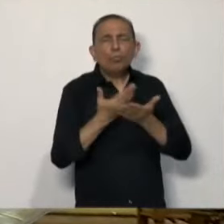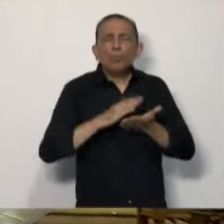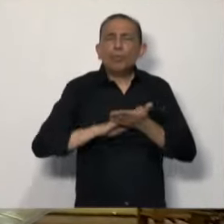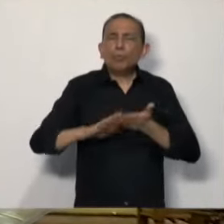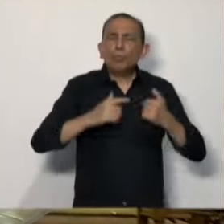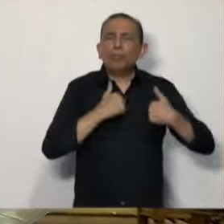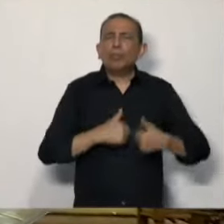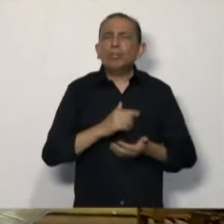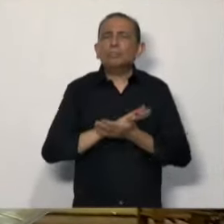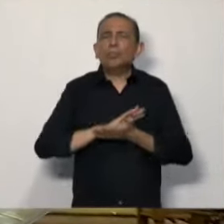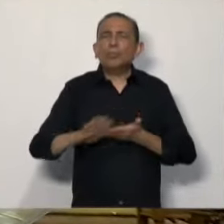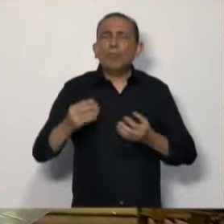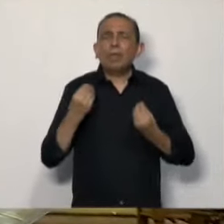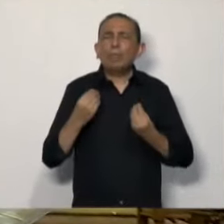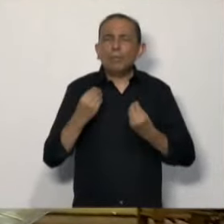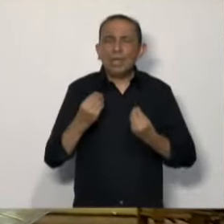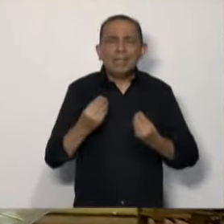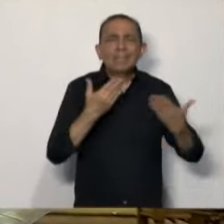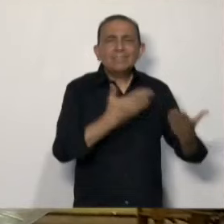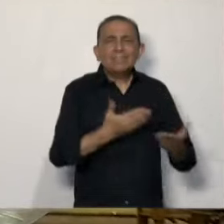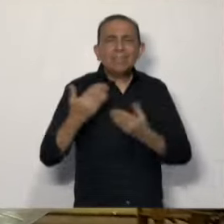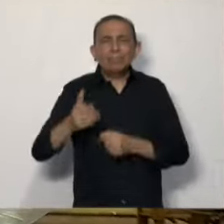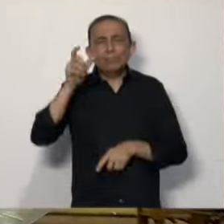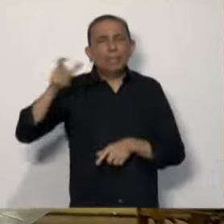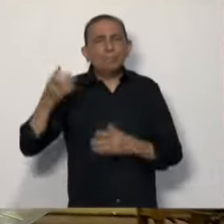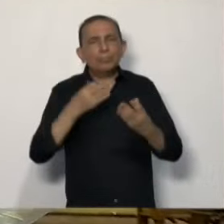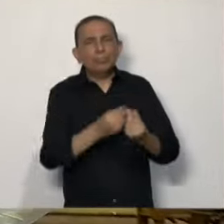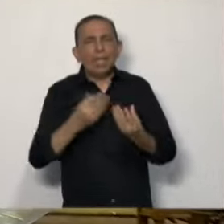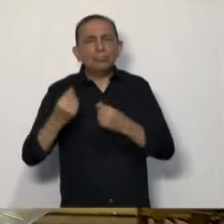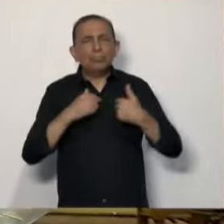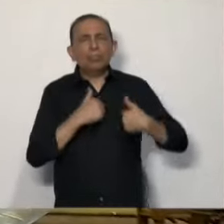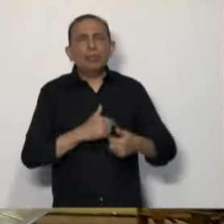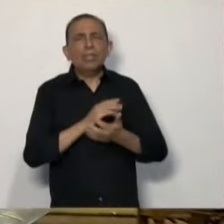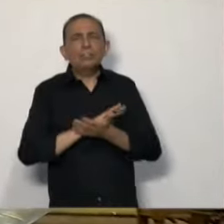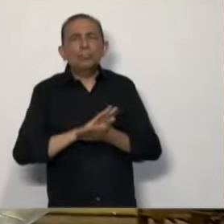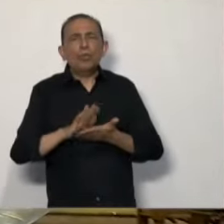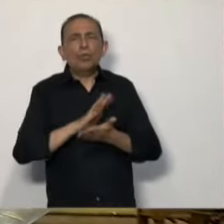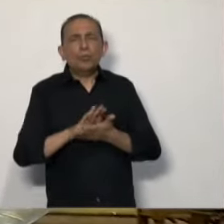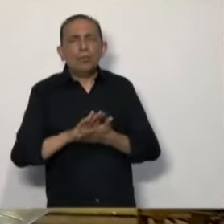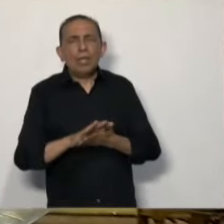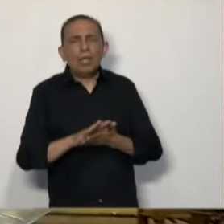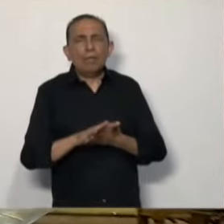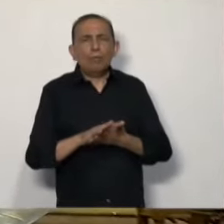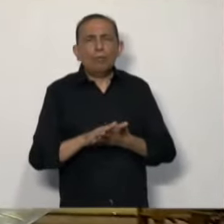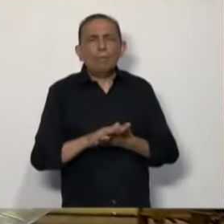corazón nuevo para ponerme al servicio de los demás, un corazón nuevo para jugarme por los otros.